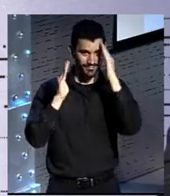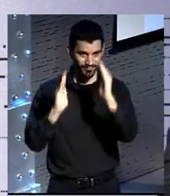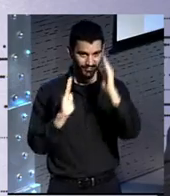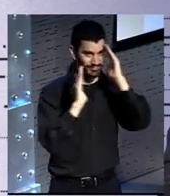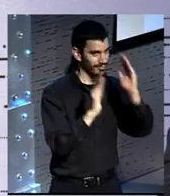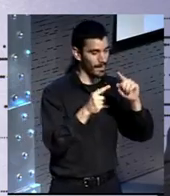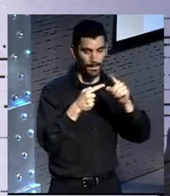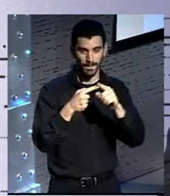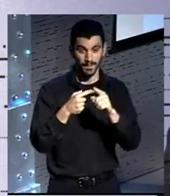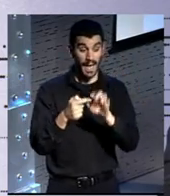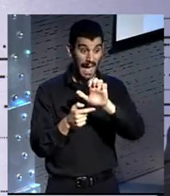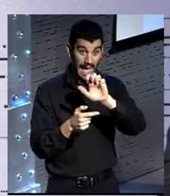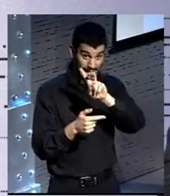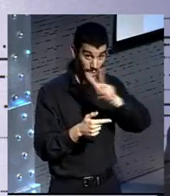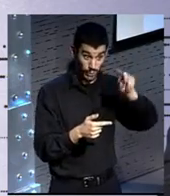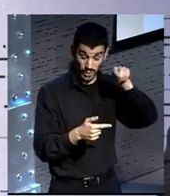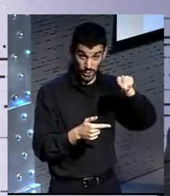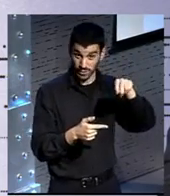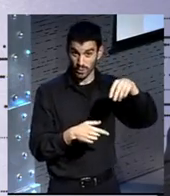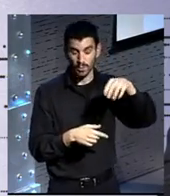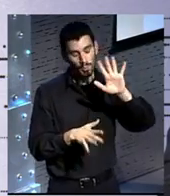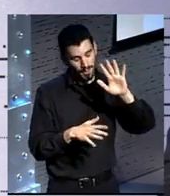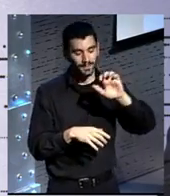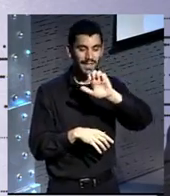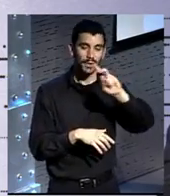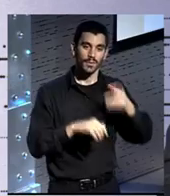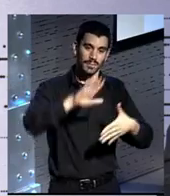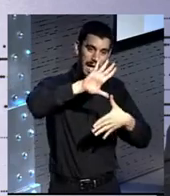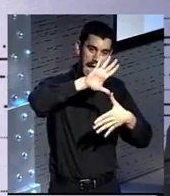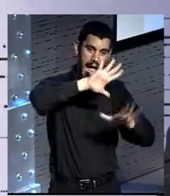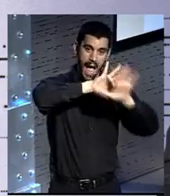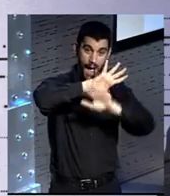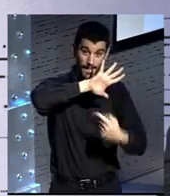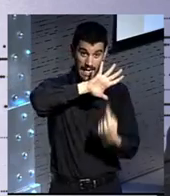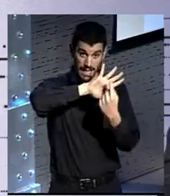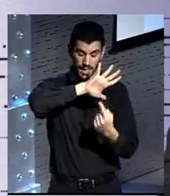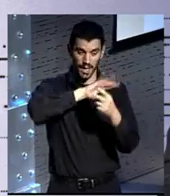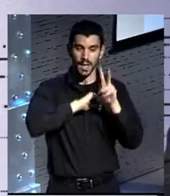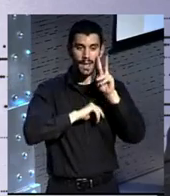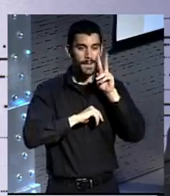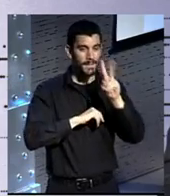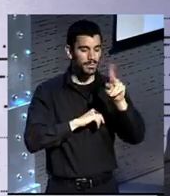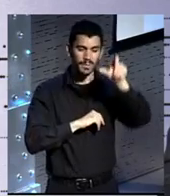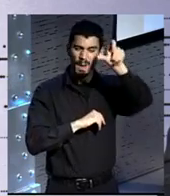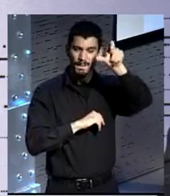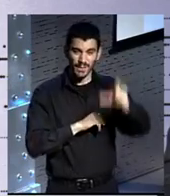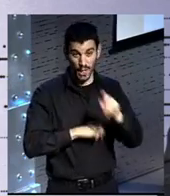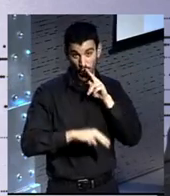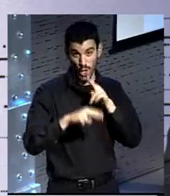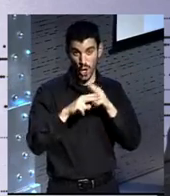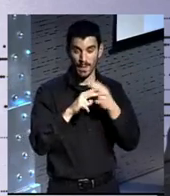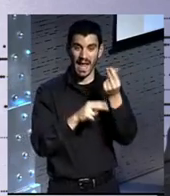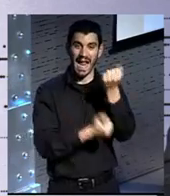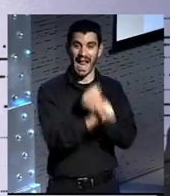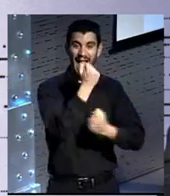Estados Unidos es el único, bueno, en la parte de América, es el único donde aparece la gente, el capital humano, como una de las